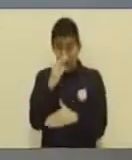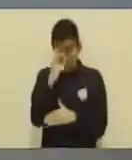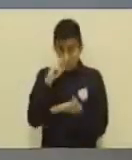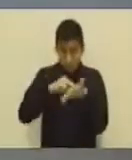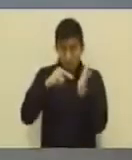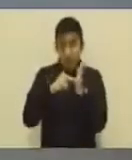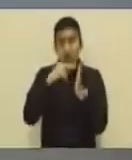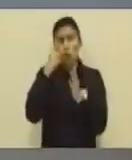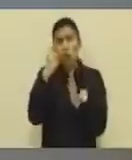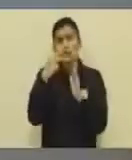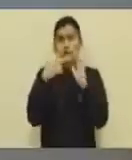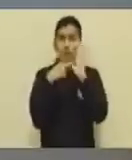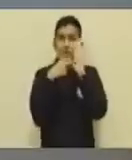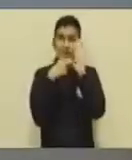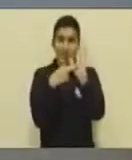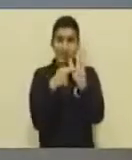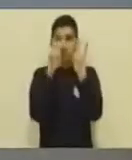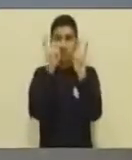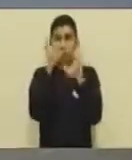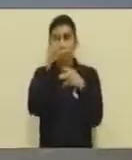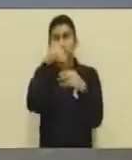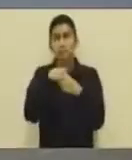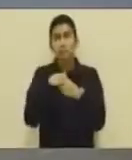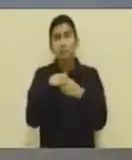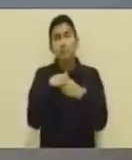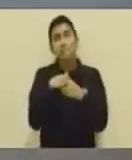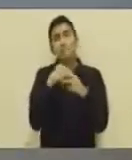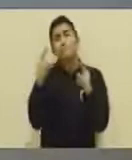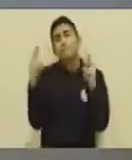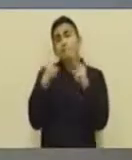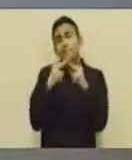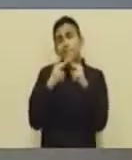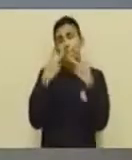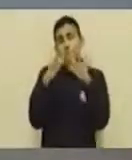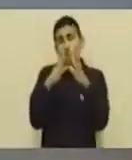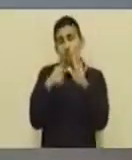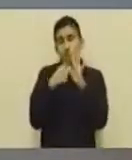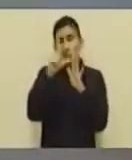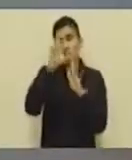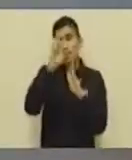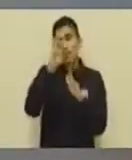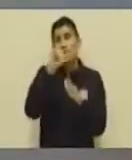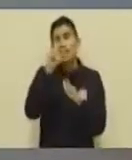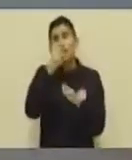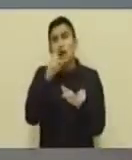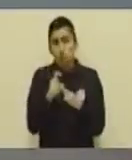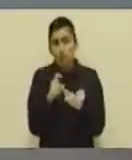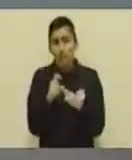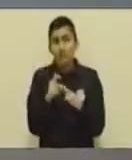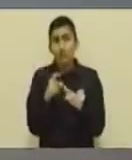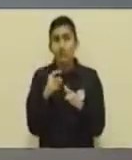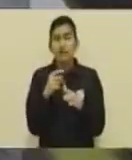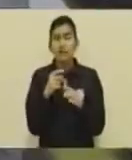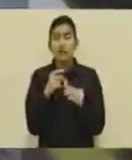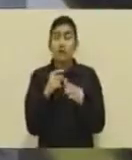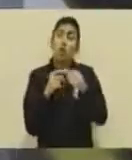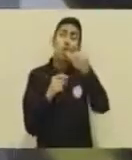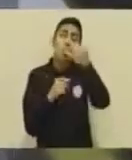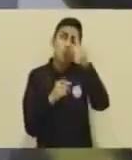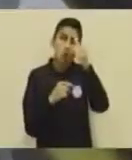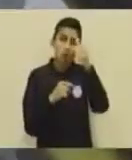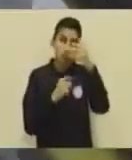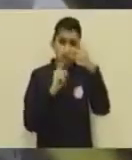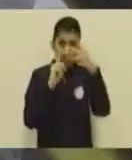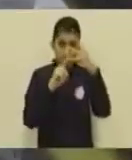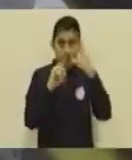una representación en virtud de lo que se conoce como la estructura de Lewis. Veamos acá el siguiente ejemplo